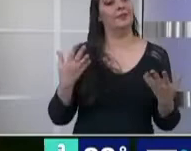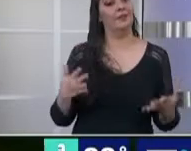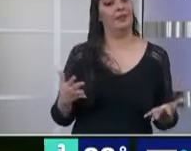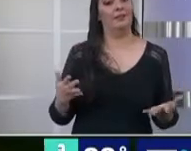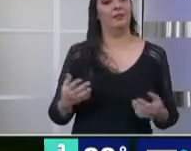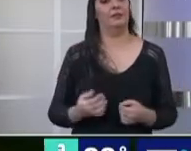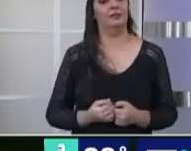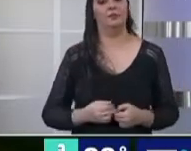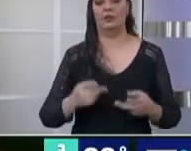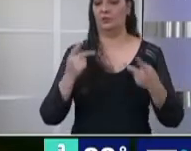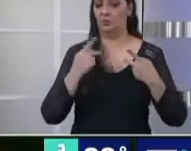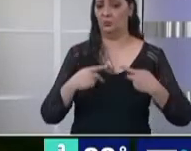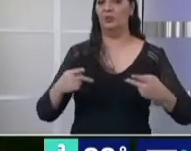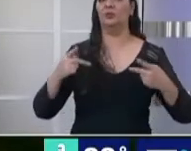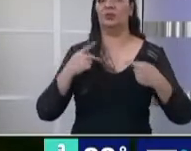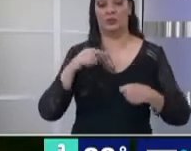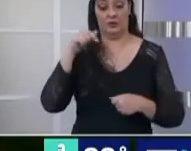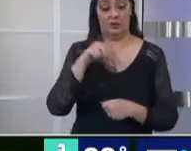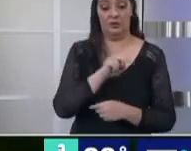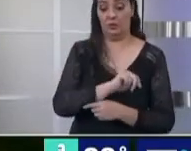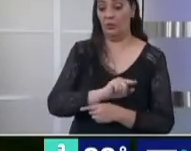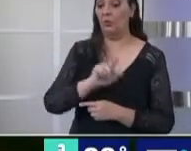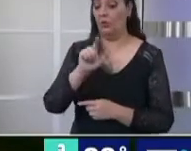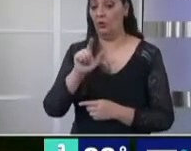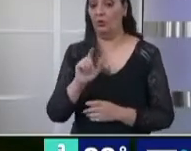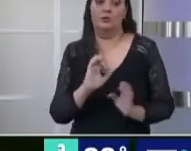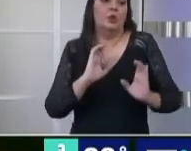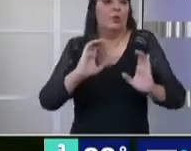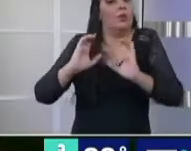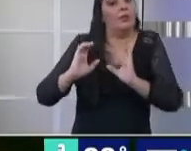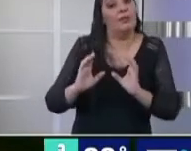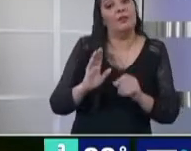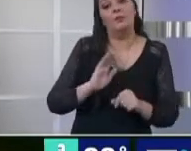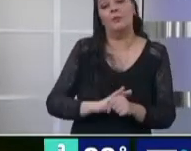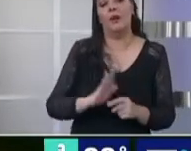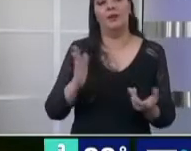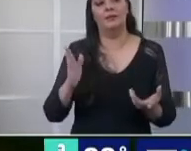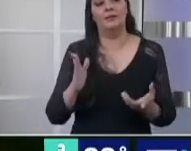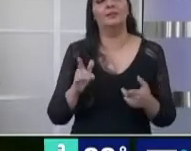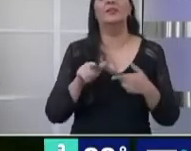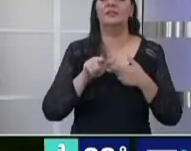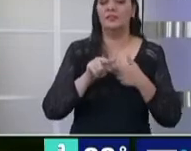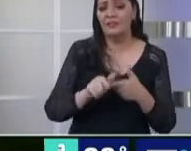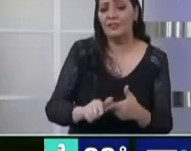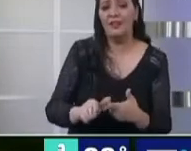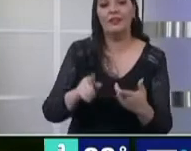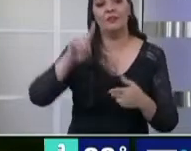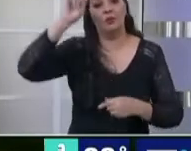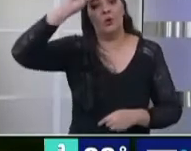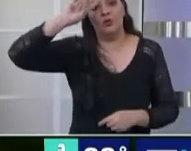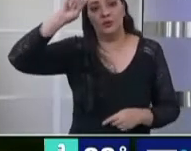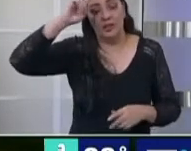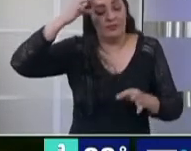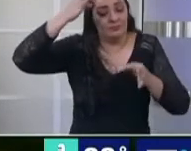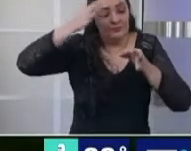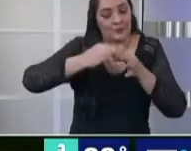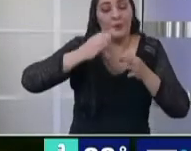que los ciudadanos y ciudadanas de Nuevo León se cuidaran más, siguieran las recomendaciones de las instancias de